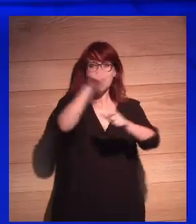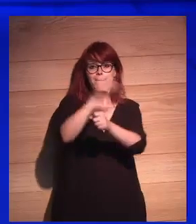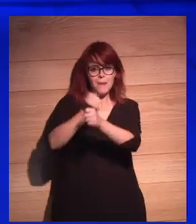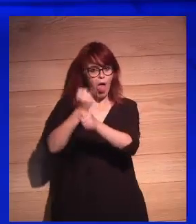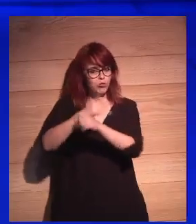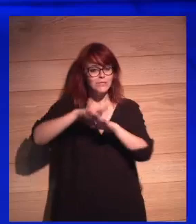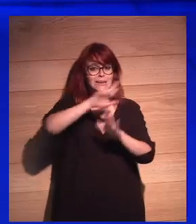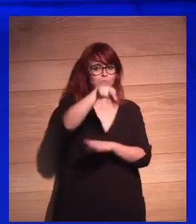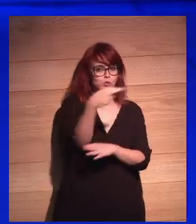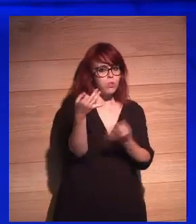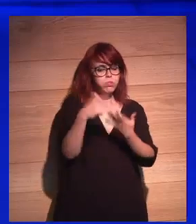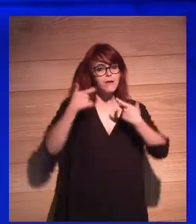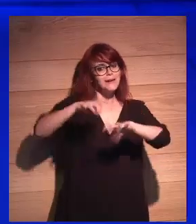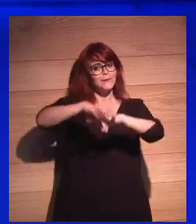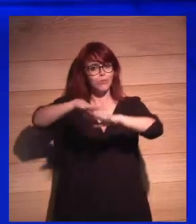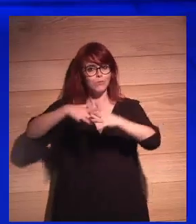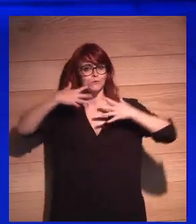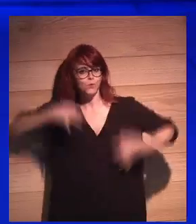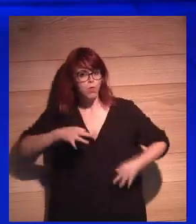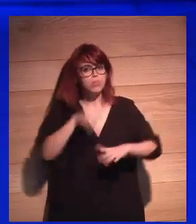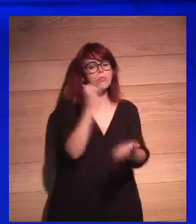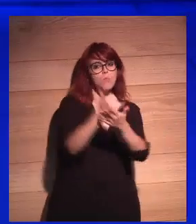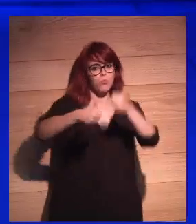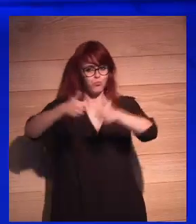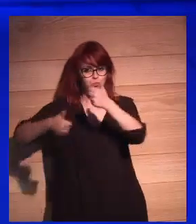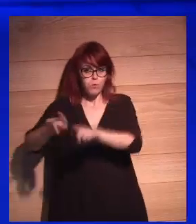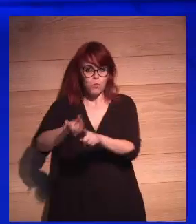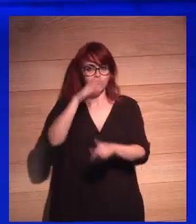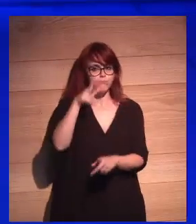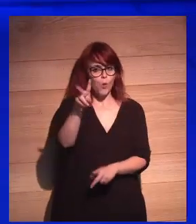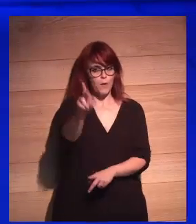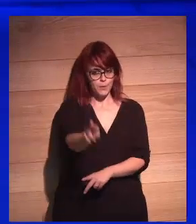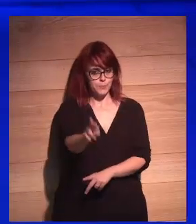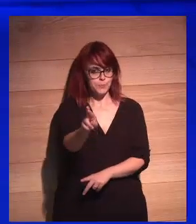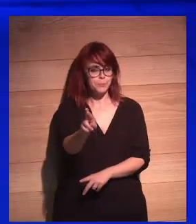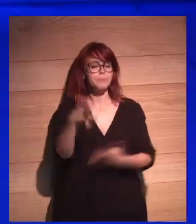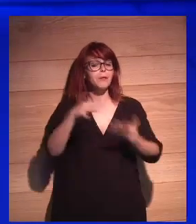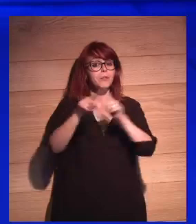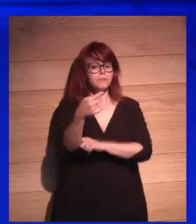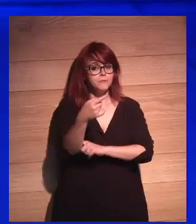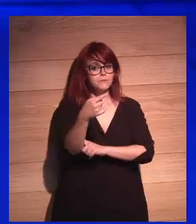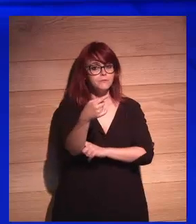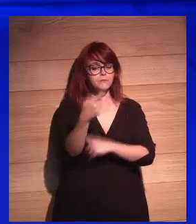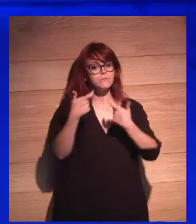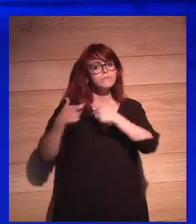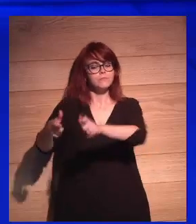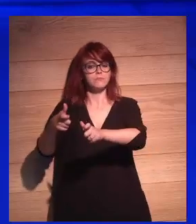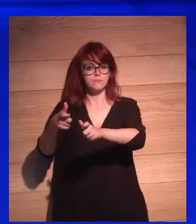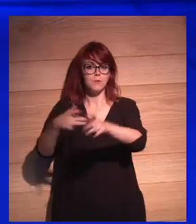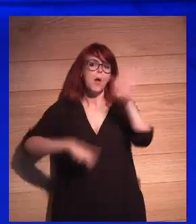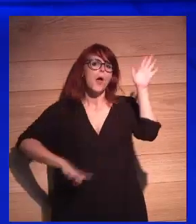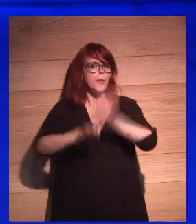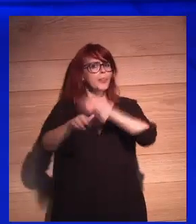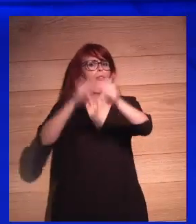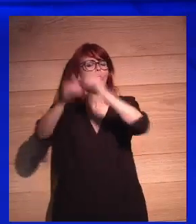pocos, tienen que pasar por esas reglas de seguridad y luego se les ponen a prueba en realidad virtual. Pero una vez que ya pasamos esa parte, también vamos avanzando con la